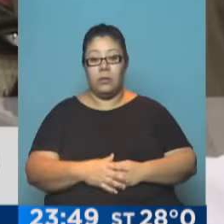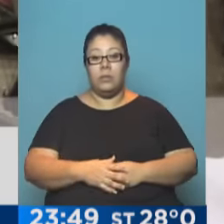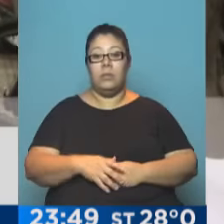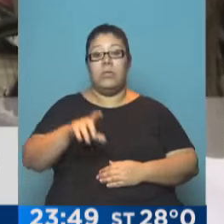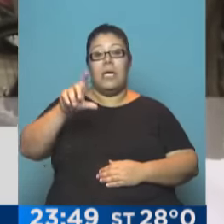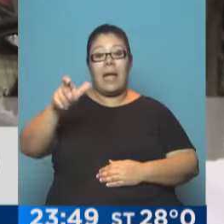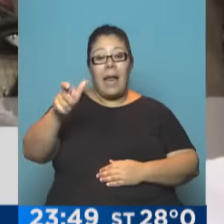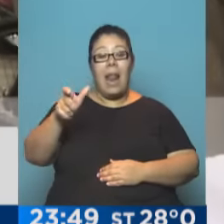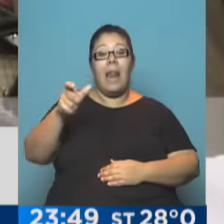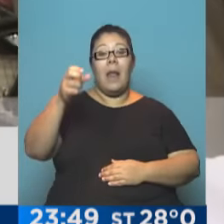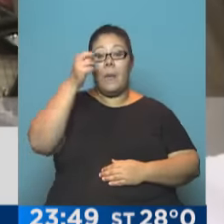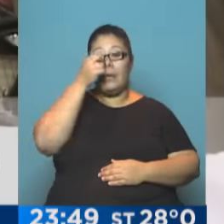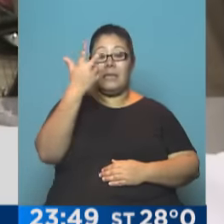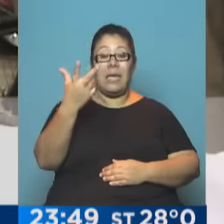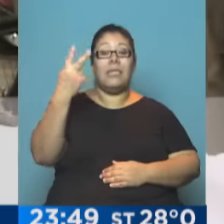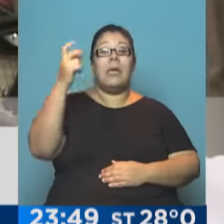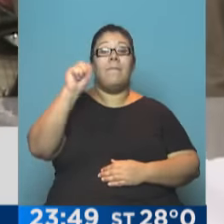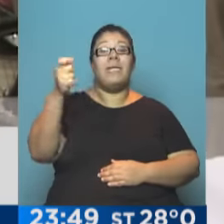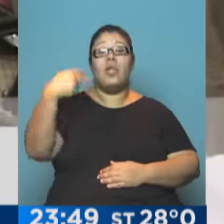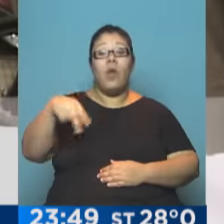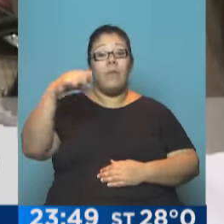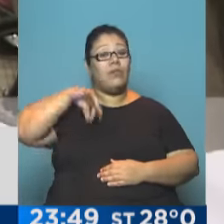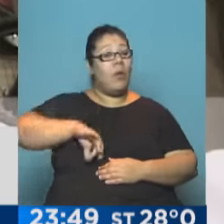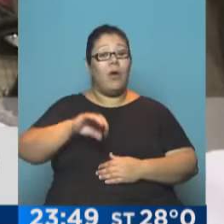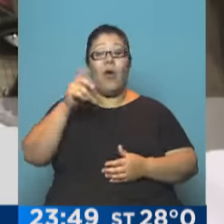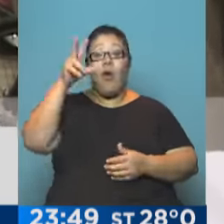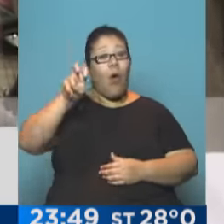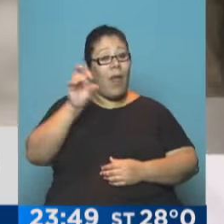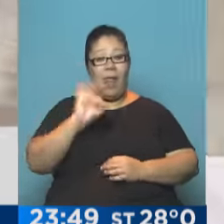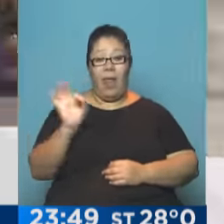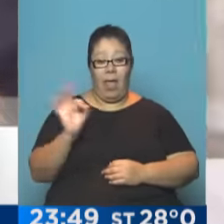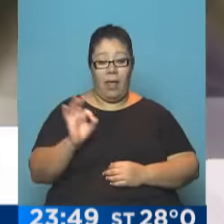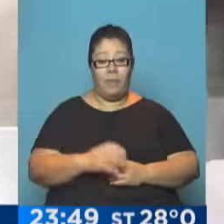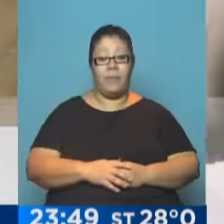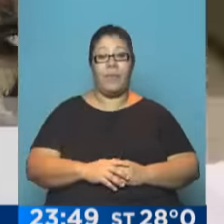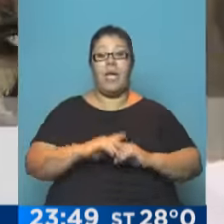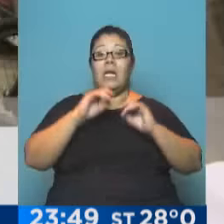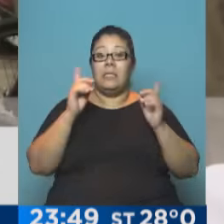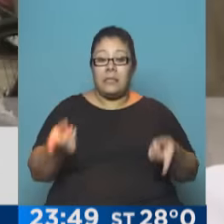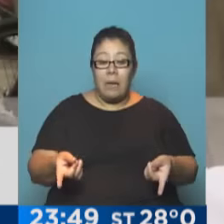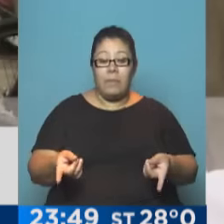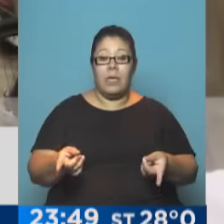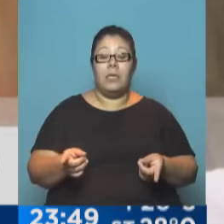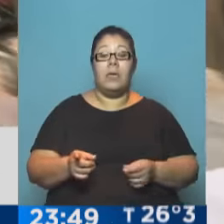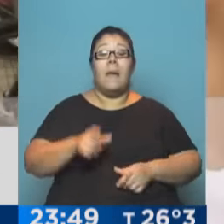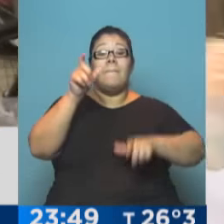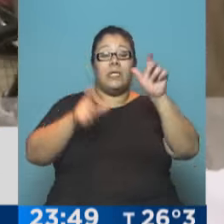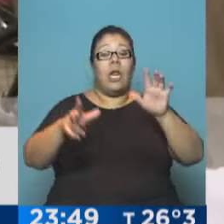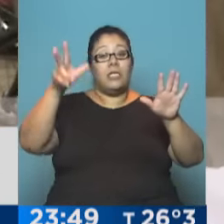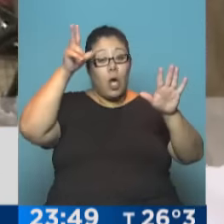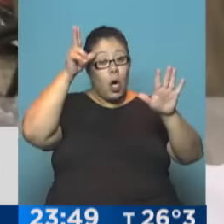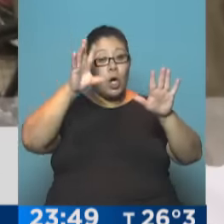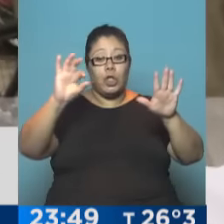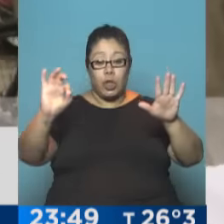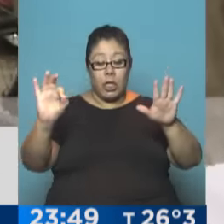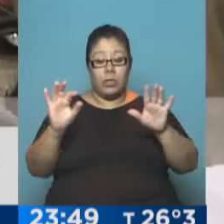cobrado aún su salario del mes de noviembre. Del mismo modo, no hemos cobrado aún ninguno de los 800 trabajadores que